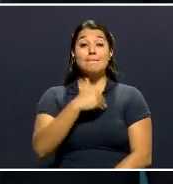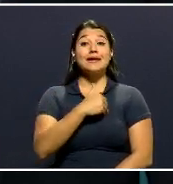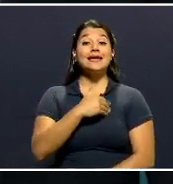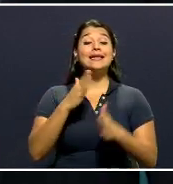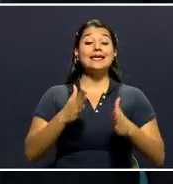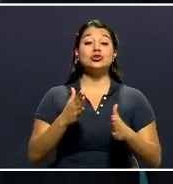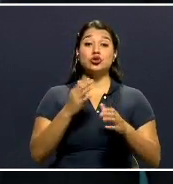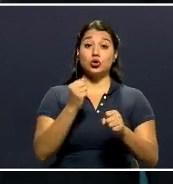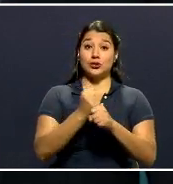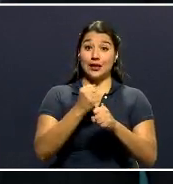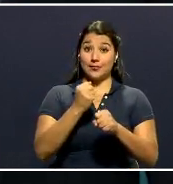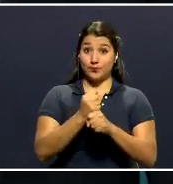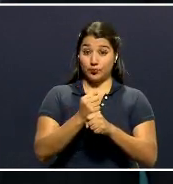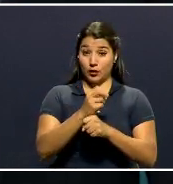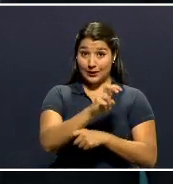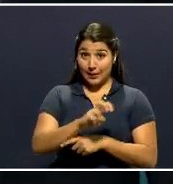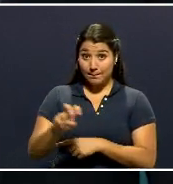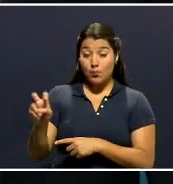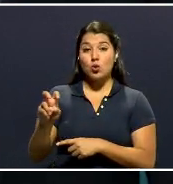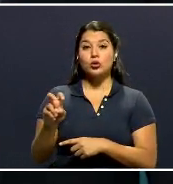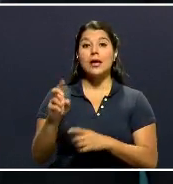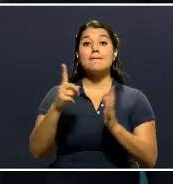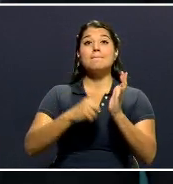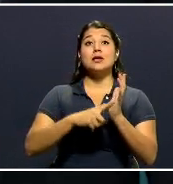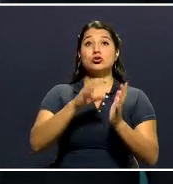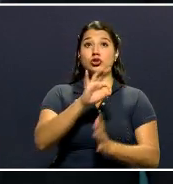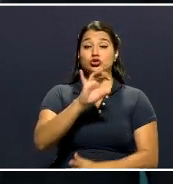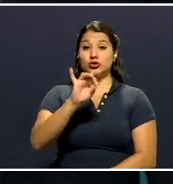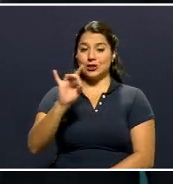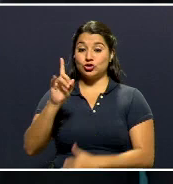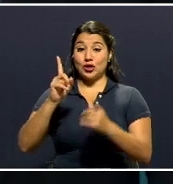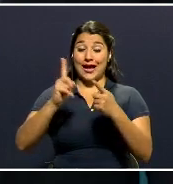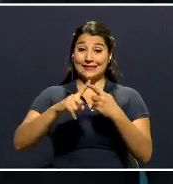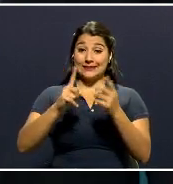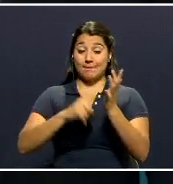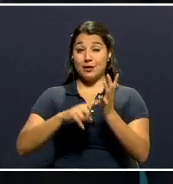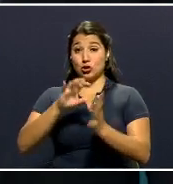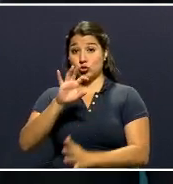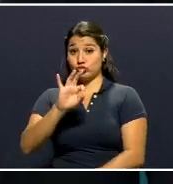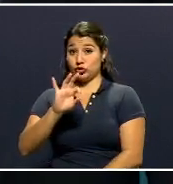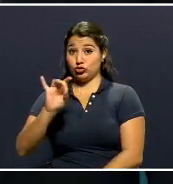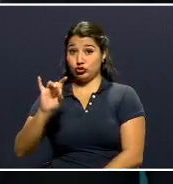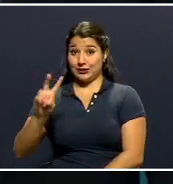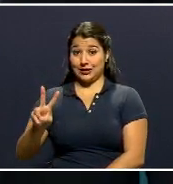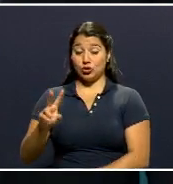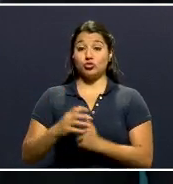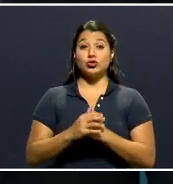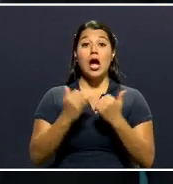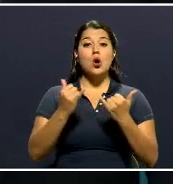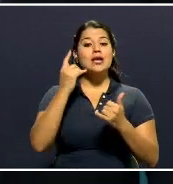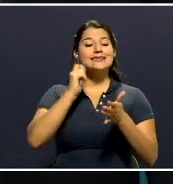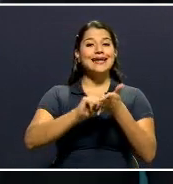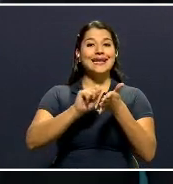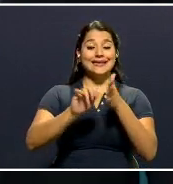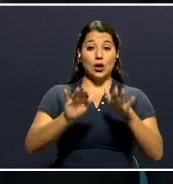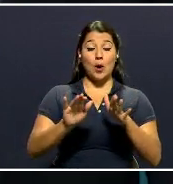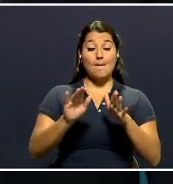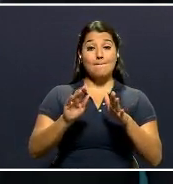entre 1978 y 1982, secretario general del Partido Unidad Social Cristiana